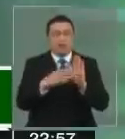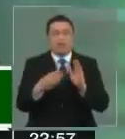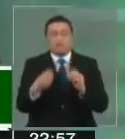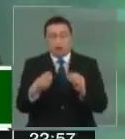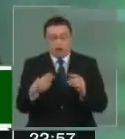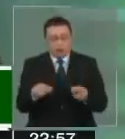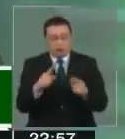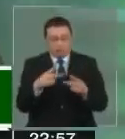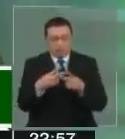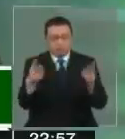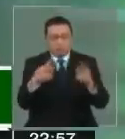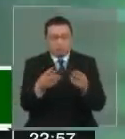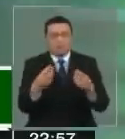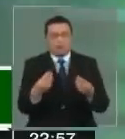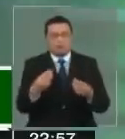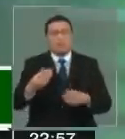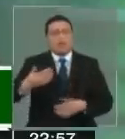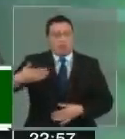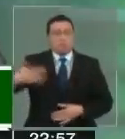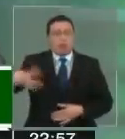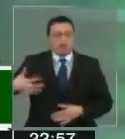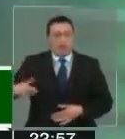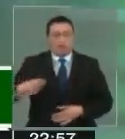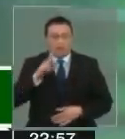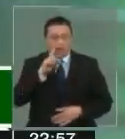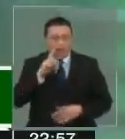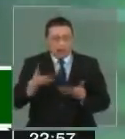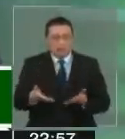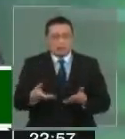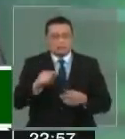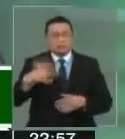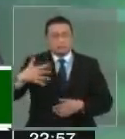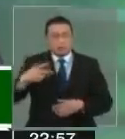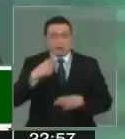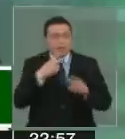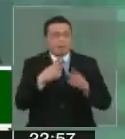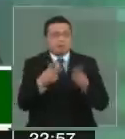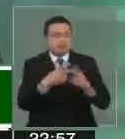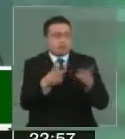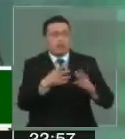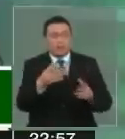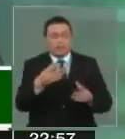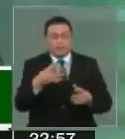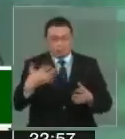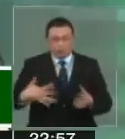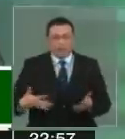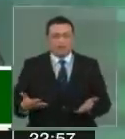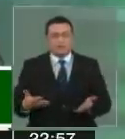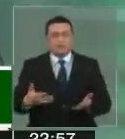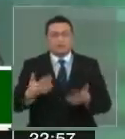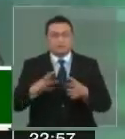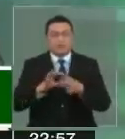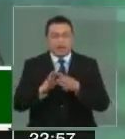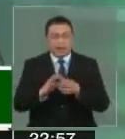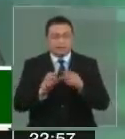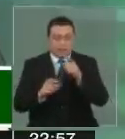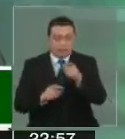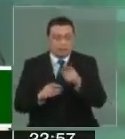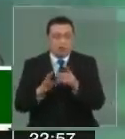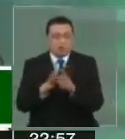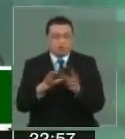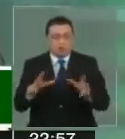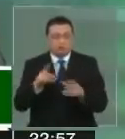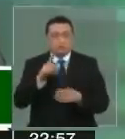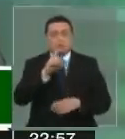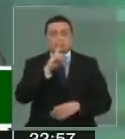que exista, qué importante que exista, qué importante lo que estás haciendo. Y agradecerte mucho por